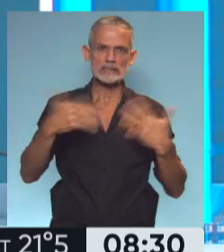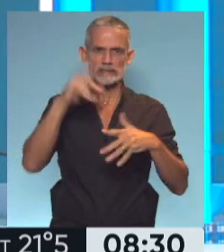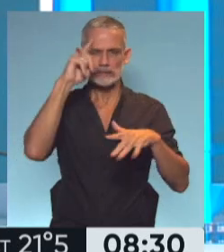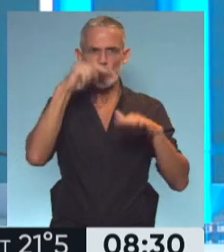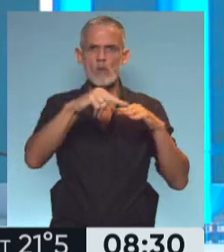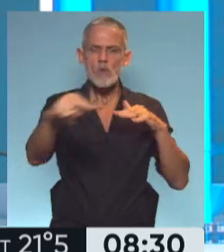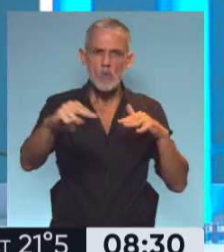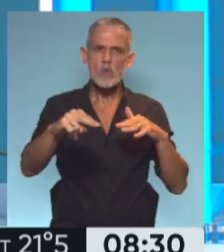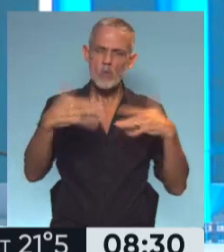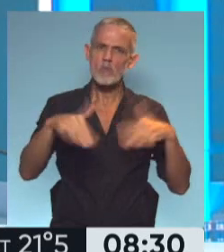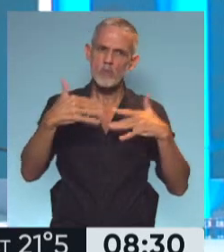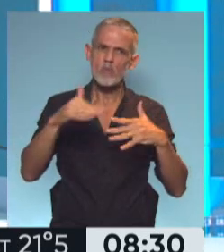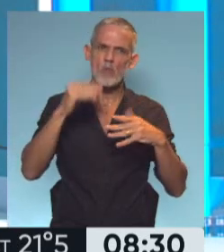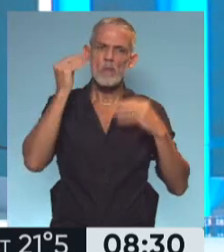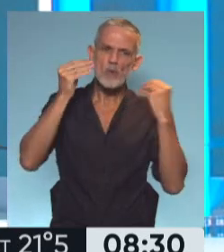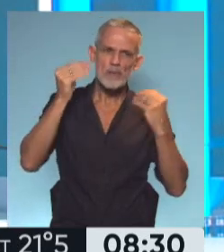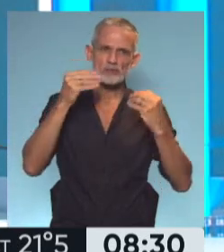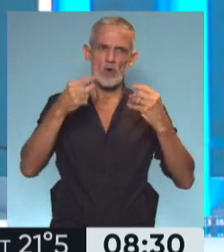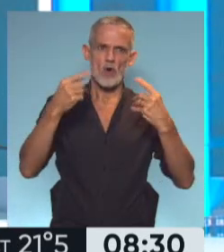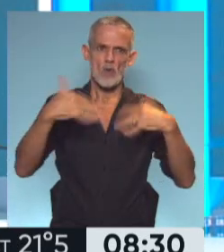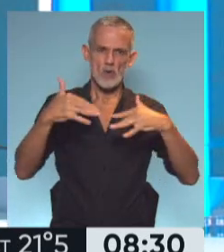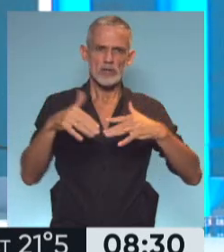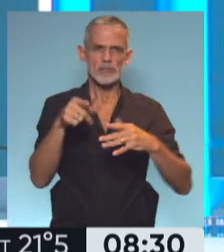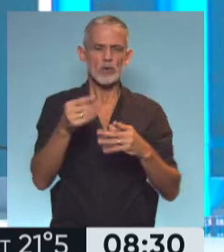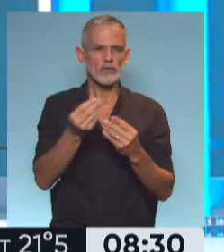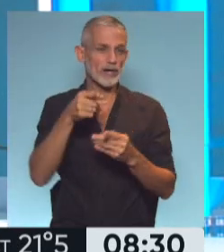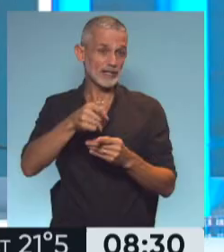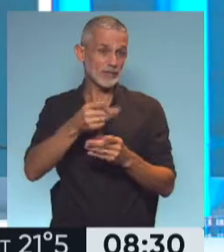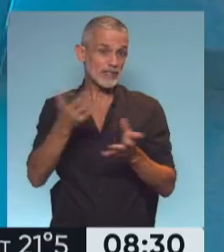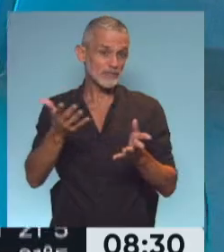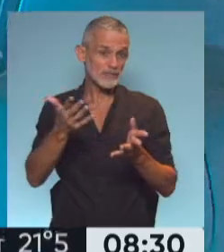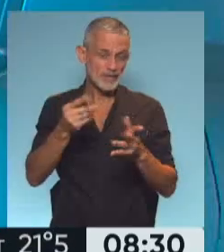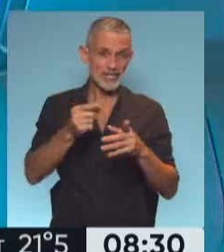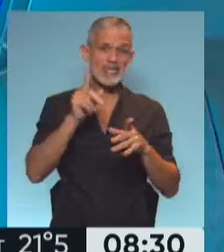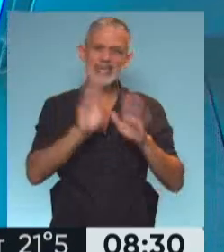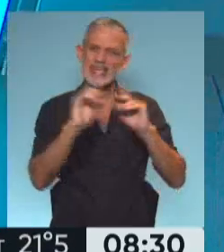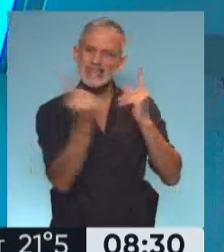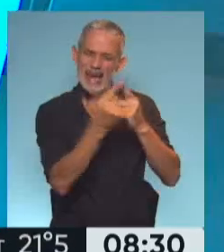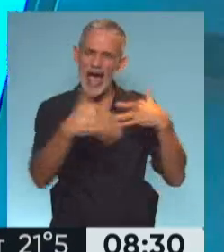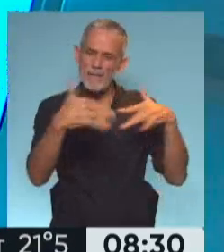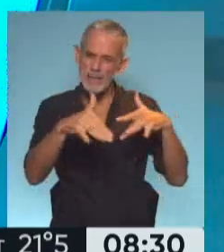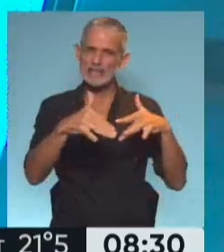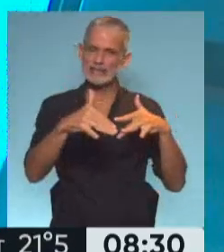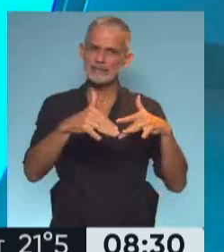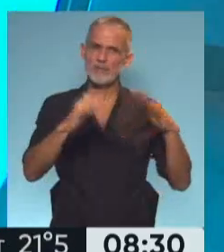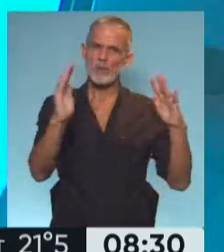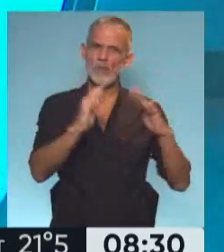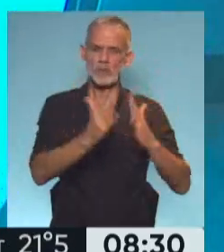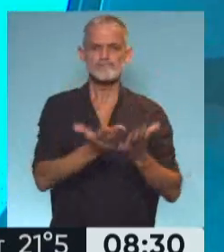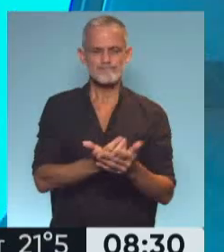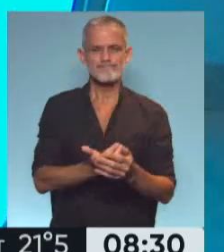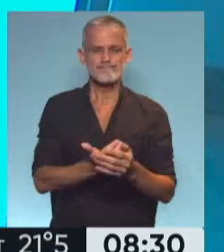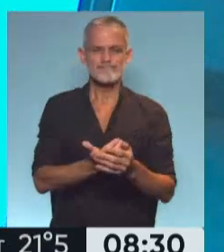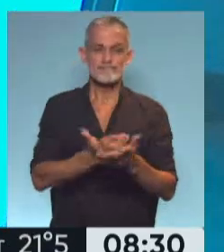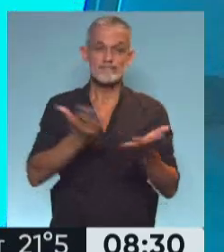y obviamente la preocupación o la atención depositada en las terapias intensivas. Sí, y en el presidente de la Nación, ¿no? Y esta